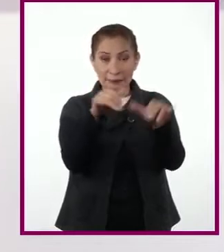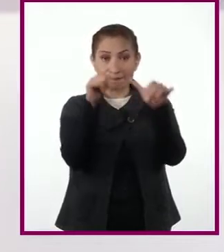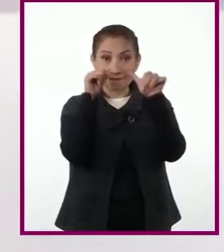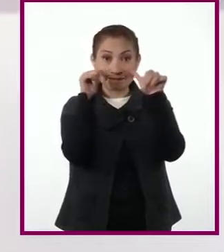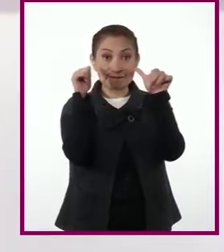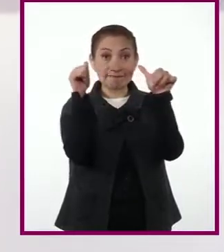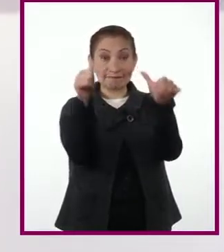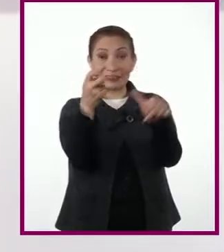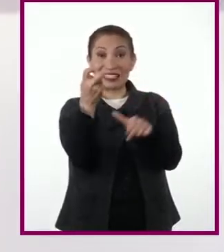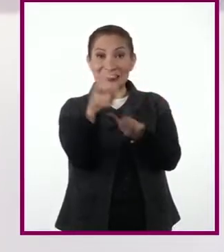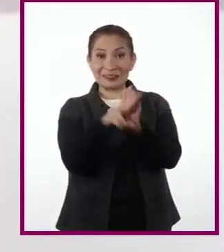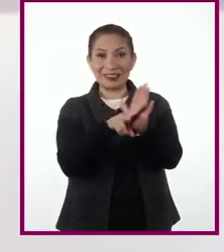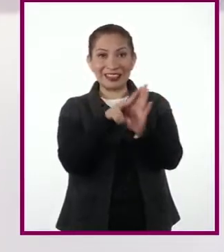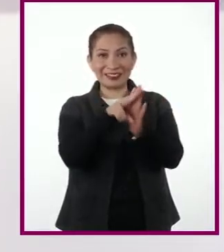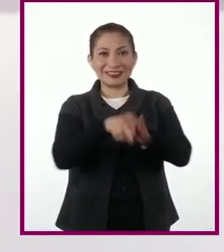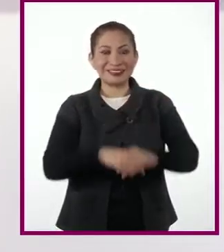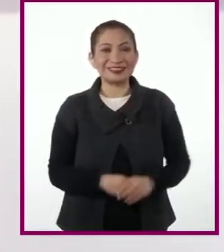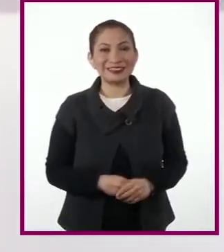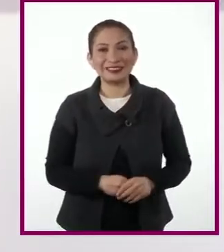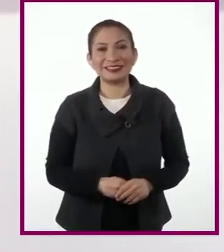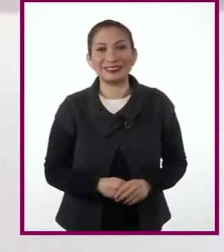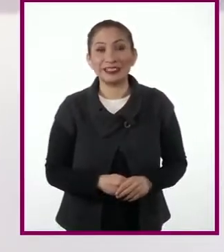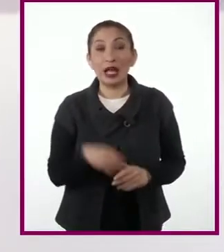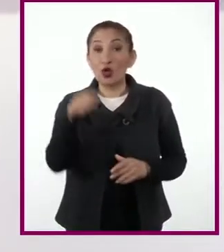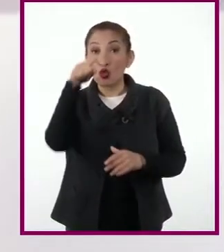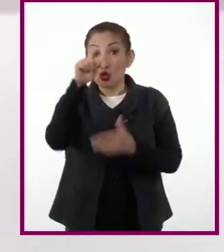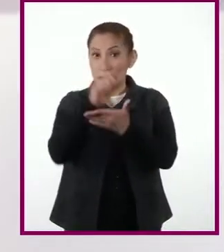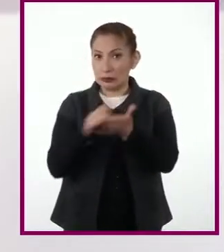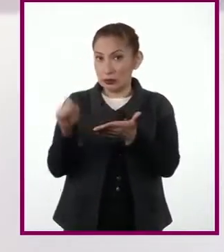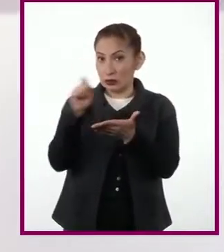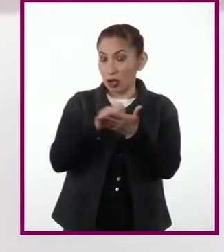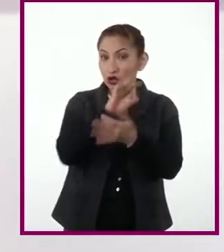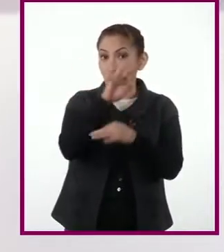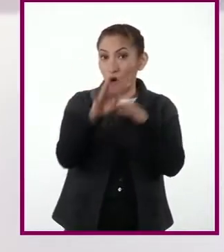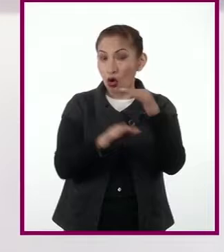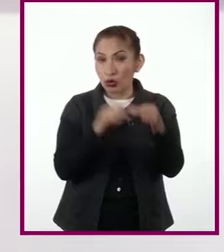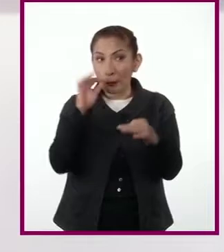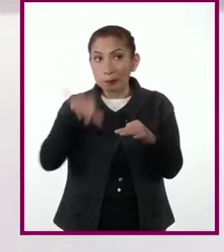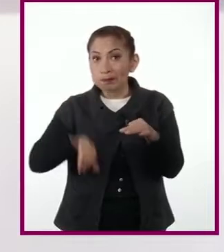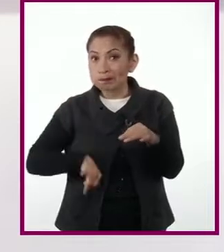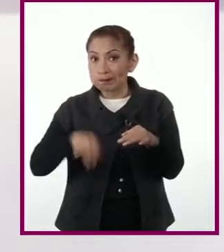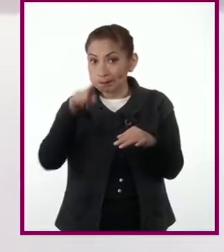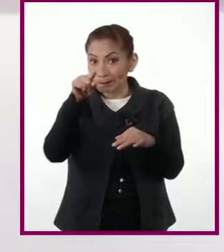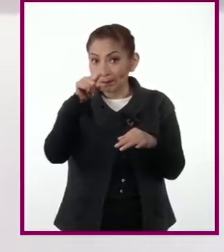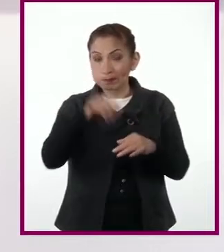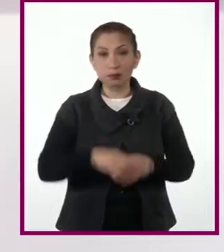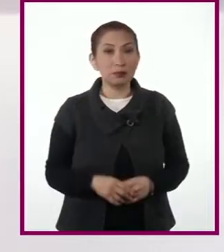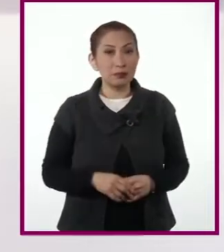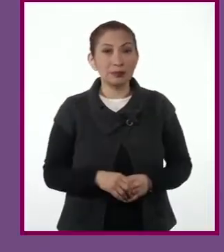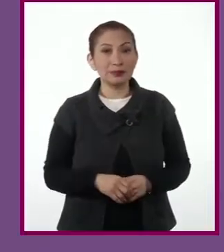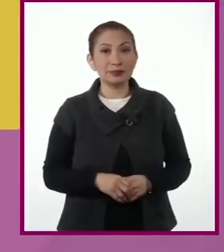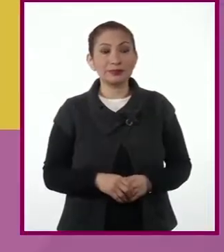pongan atención en el siguiente video. Vayan tomando nota de todo lo que les llame la atención.